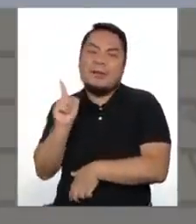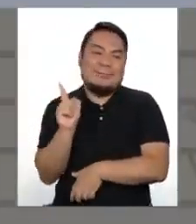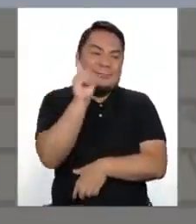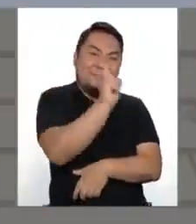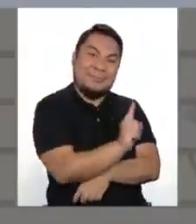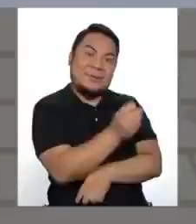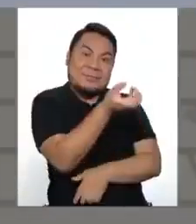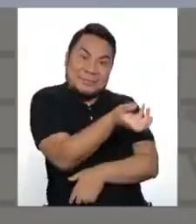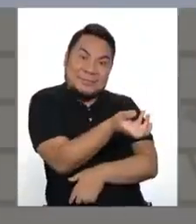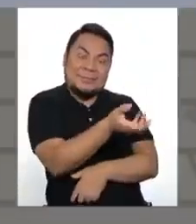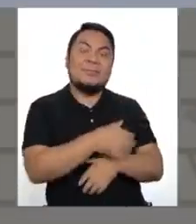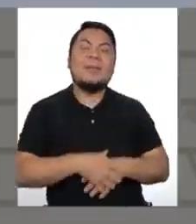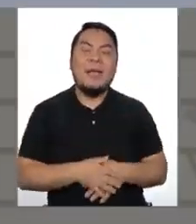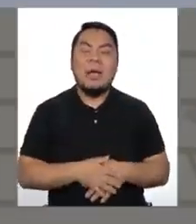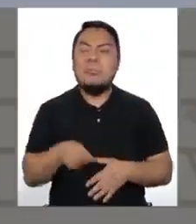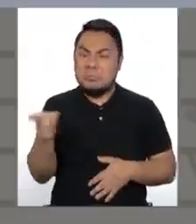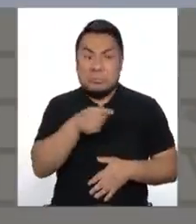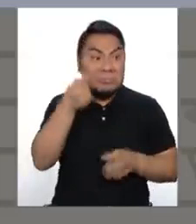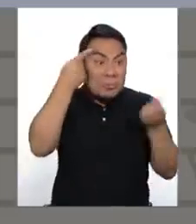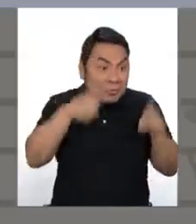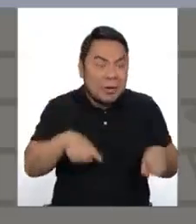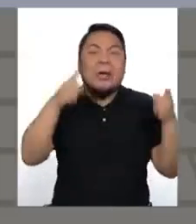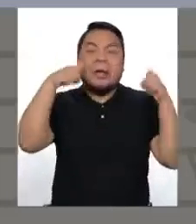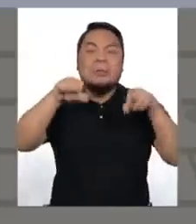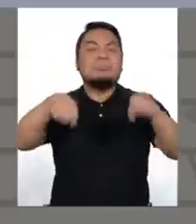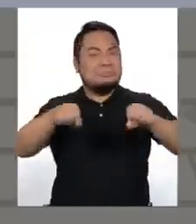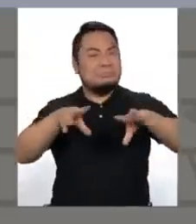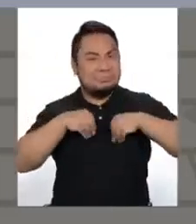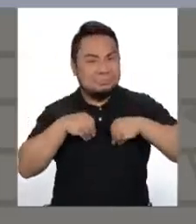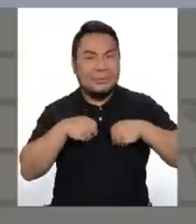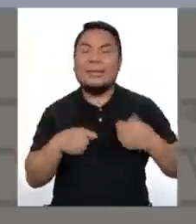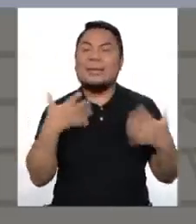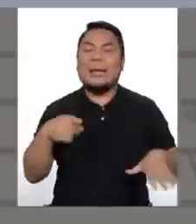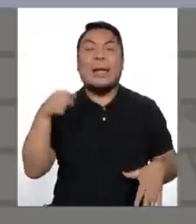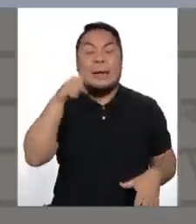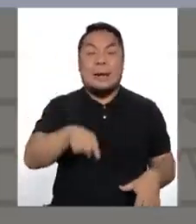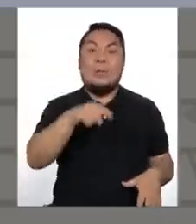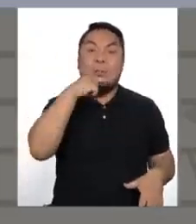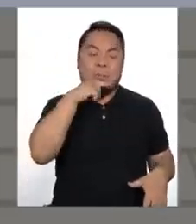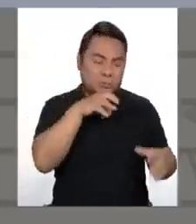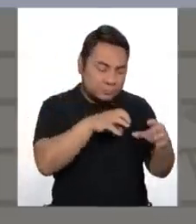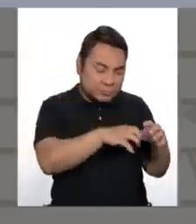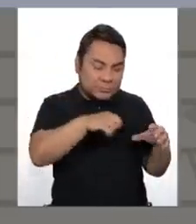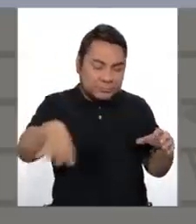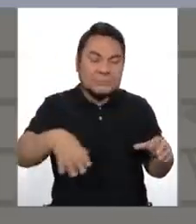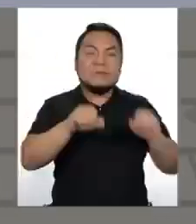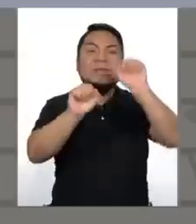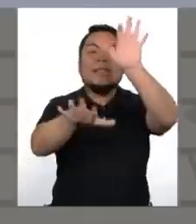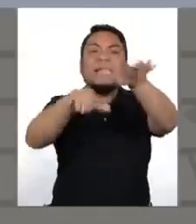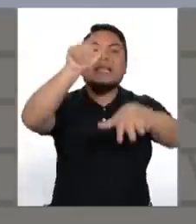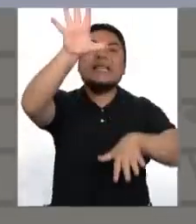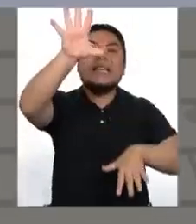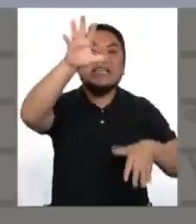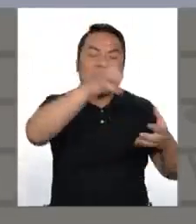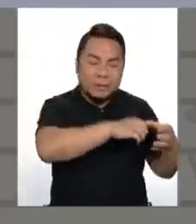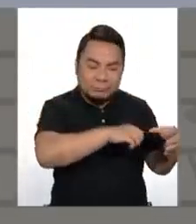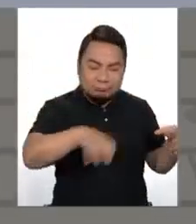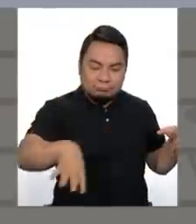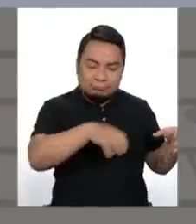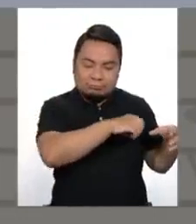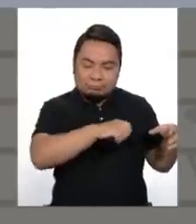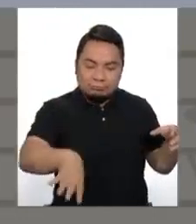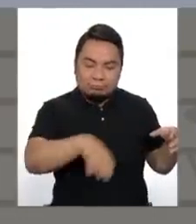Conformes con el trato, Andrea ha decidido sacar de su colección 15 piedras negras y ahora se